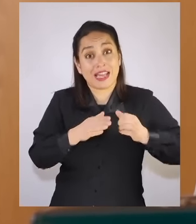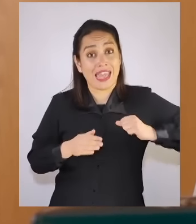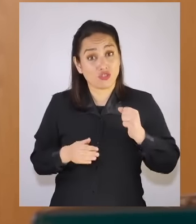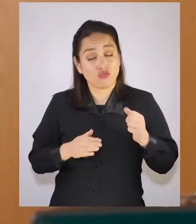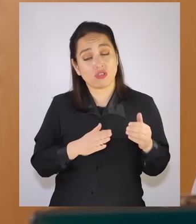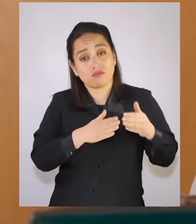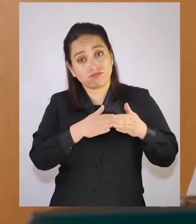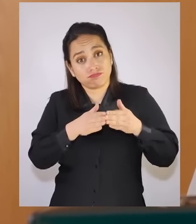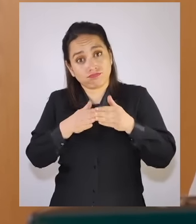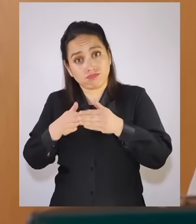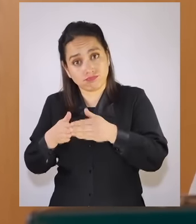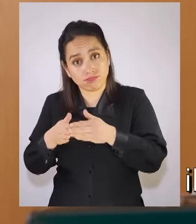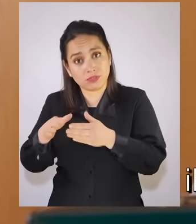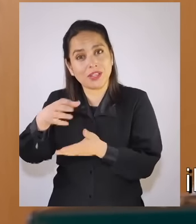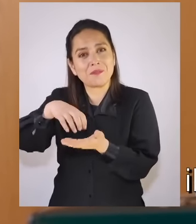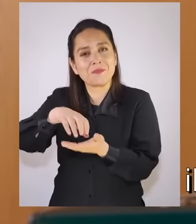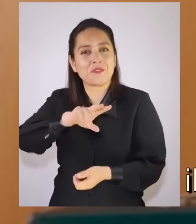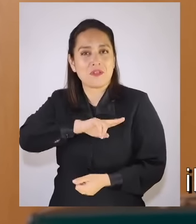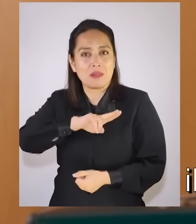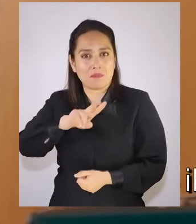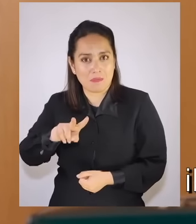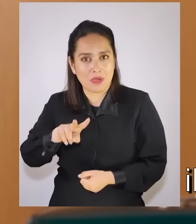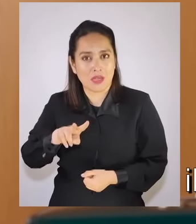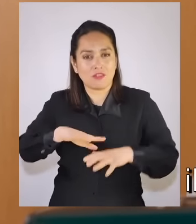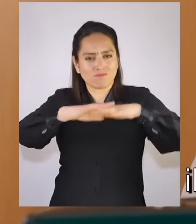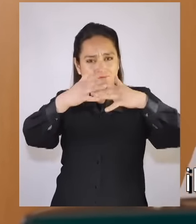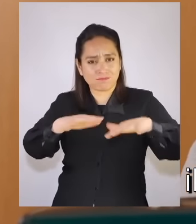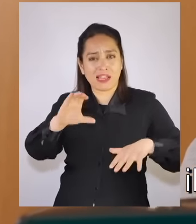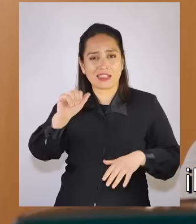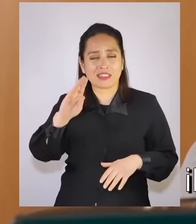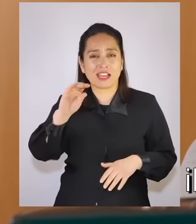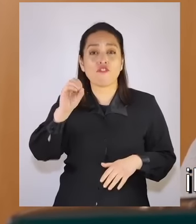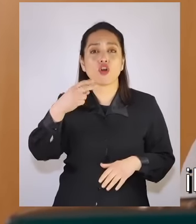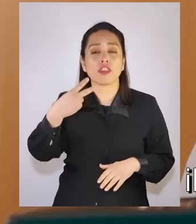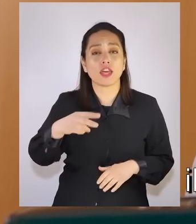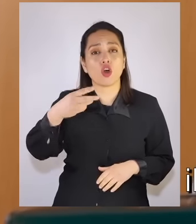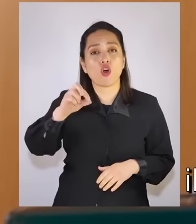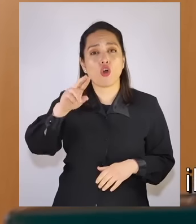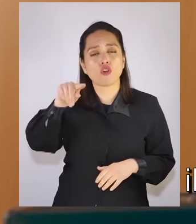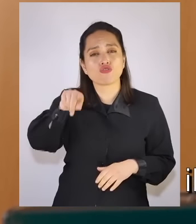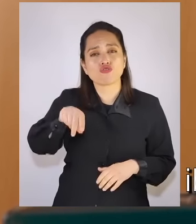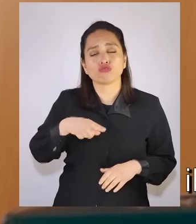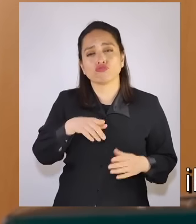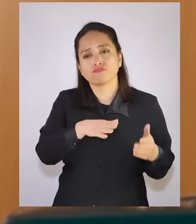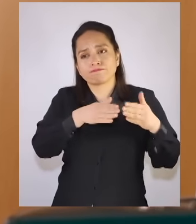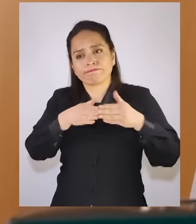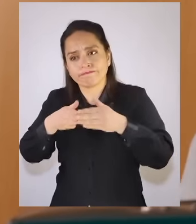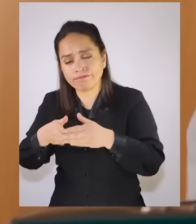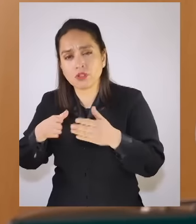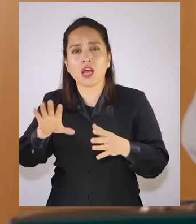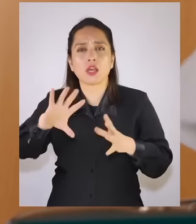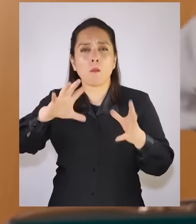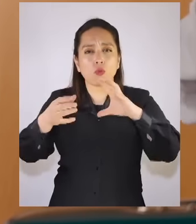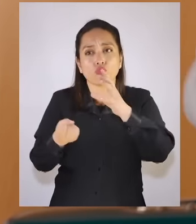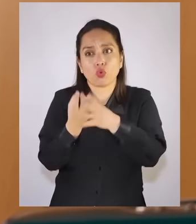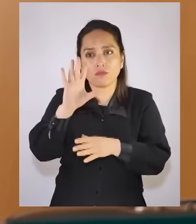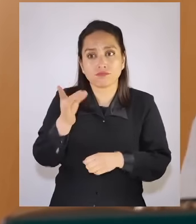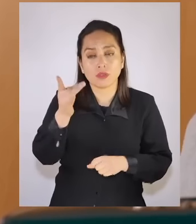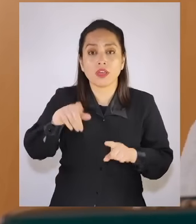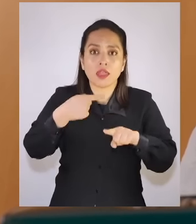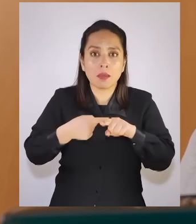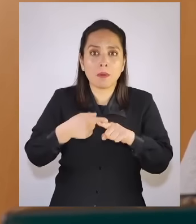Escocia hasta Valparaíso. Iba a atravesar el Cabo de Hornos, iba a descubrir acá un mundo nuevo, en fin, iba además a mejorarse